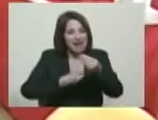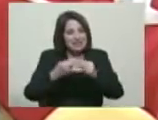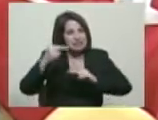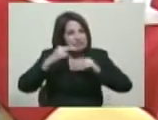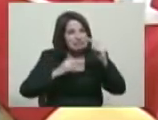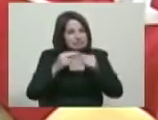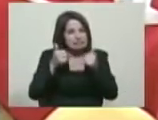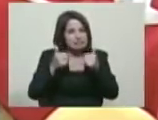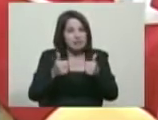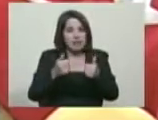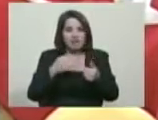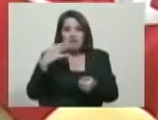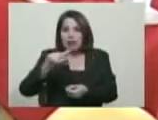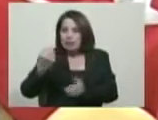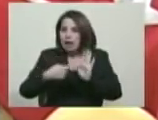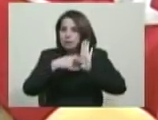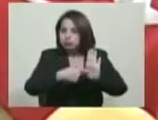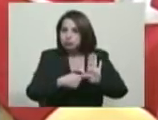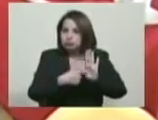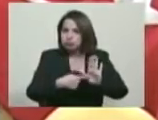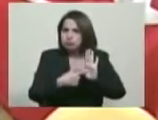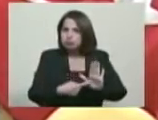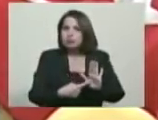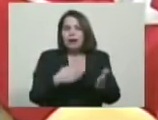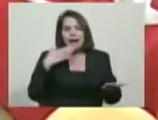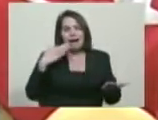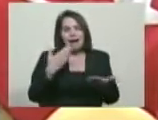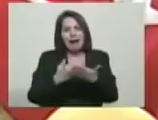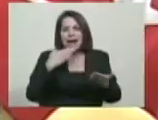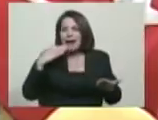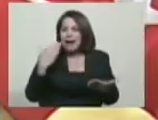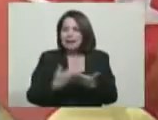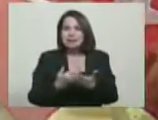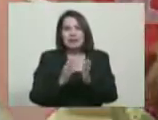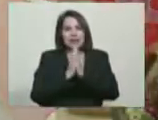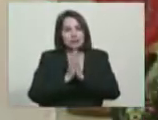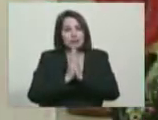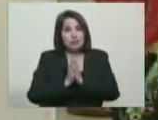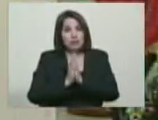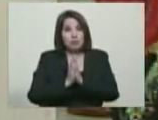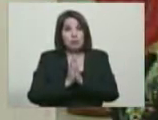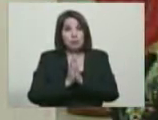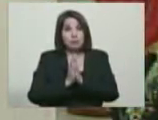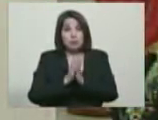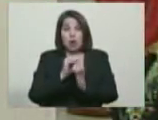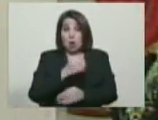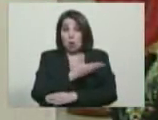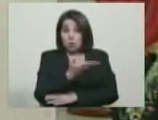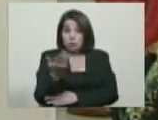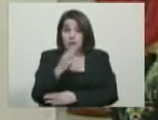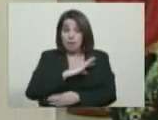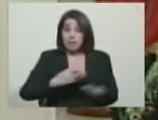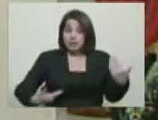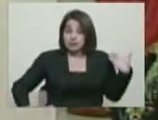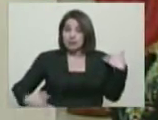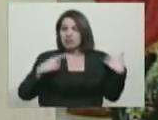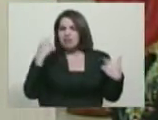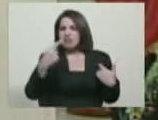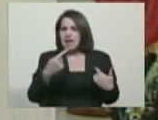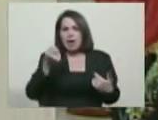realidad. Le agradecemos mucho, de verdad. Y por favor, presidente, transmítale al pueblo de